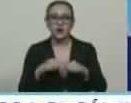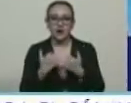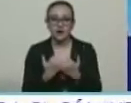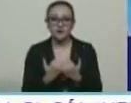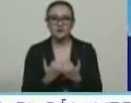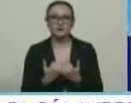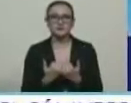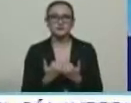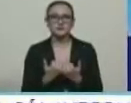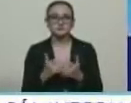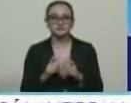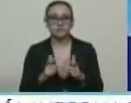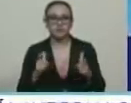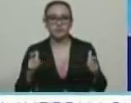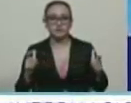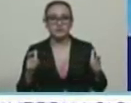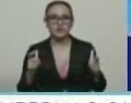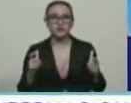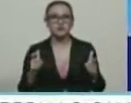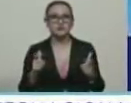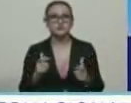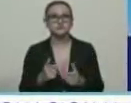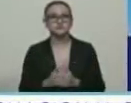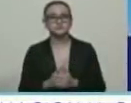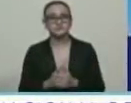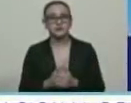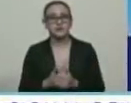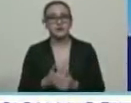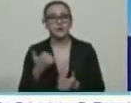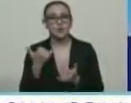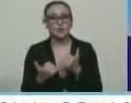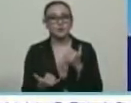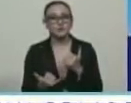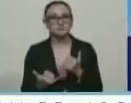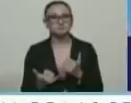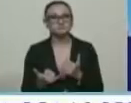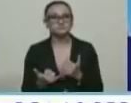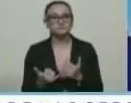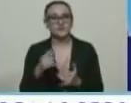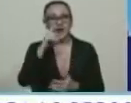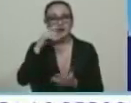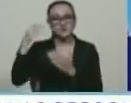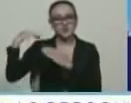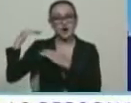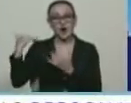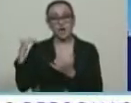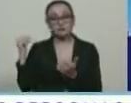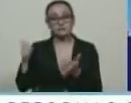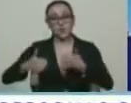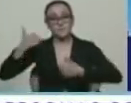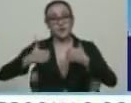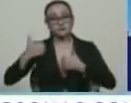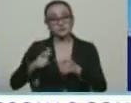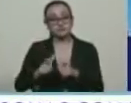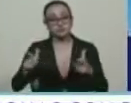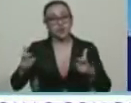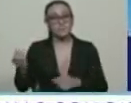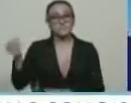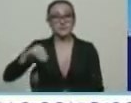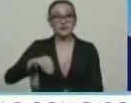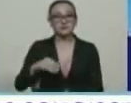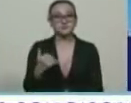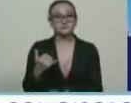ha crecido 2,5 meses más en los últimos años. Y con la embajada inaugurada